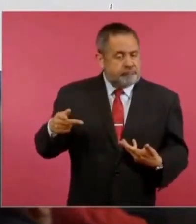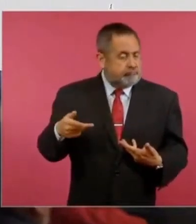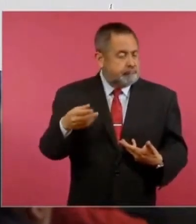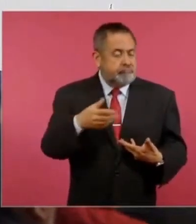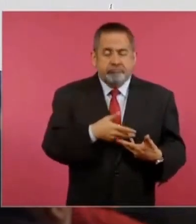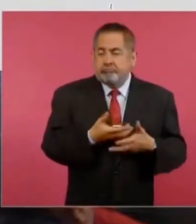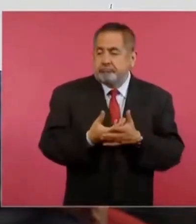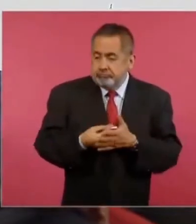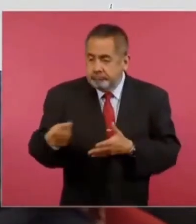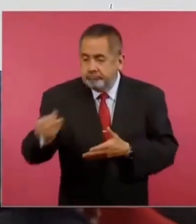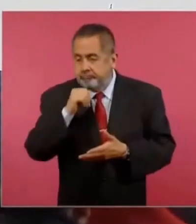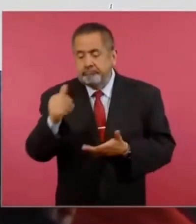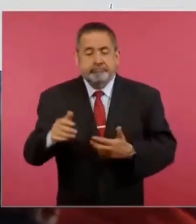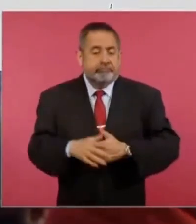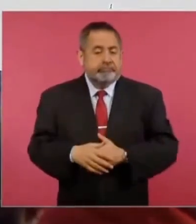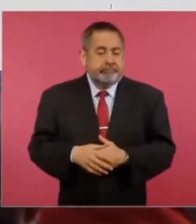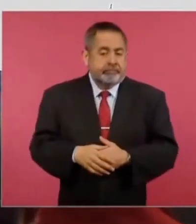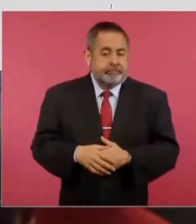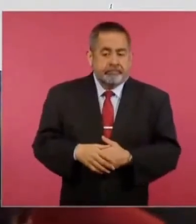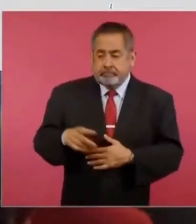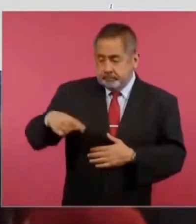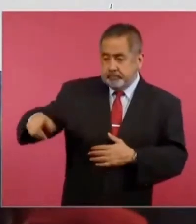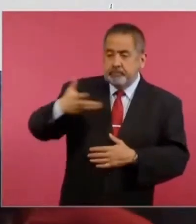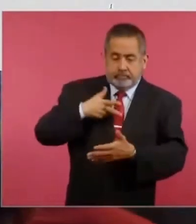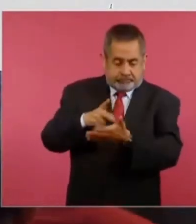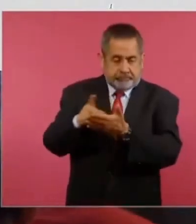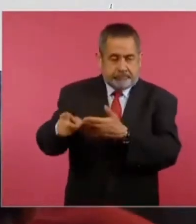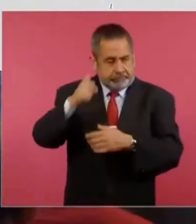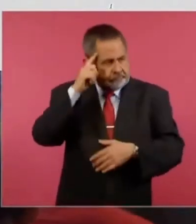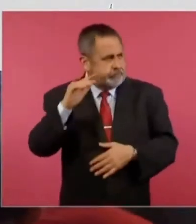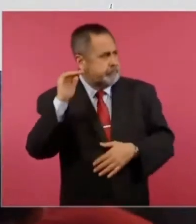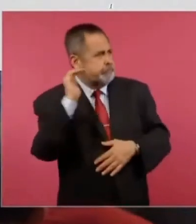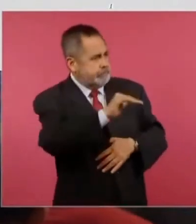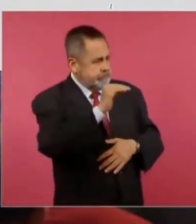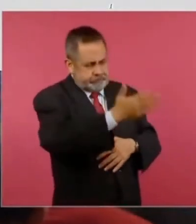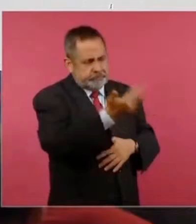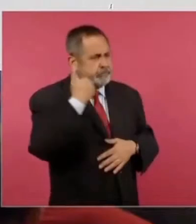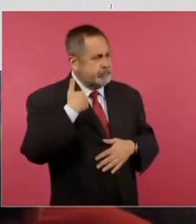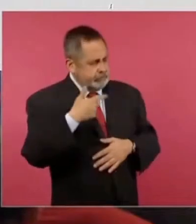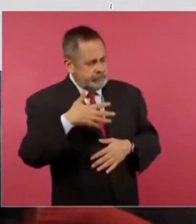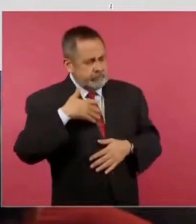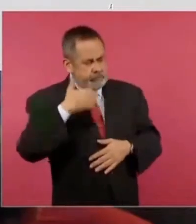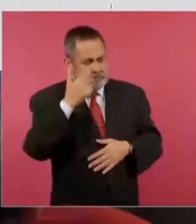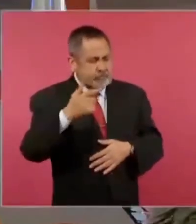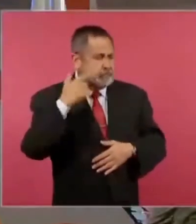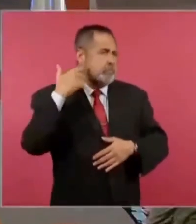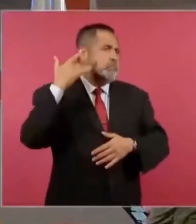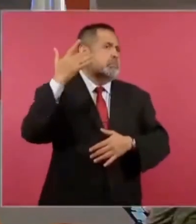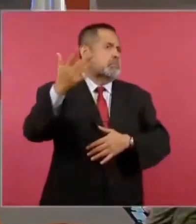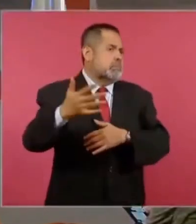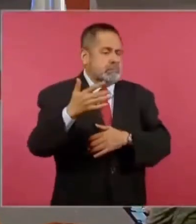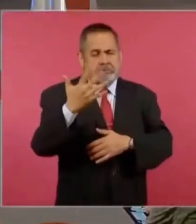El derecho a reclamar esos fondos no prescribe.